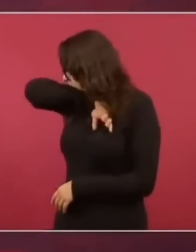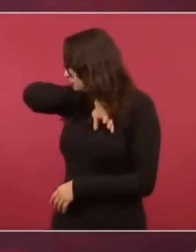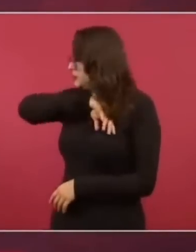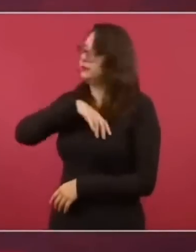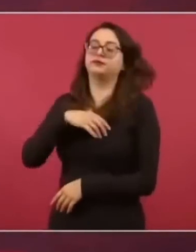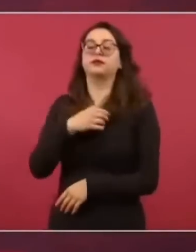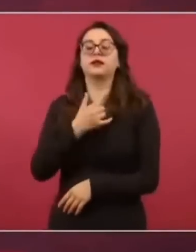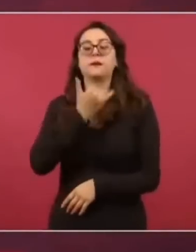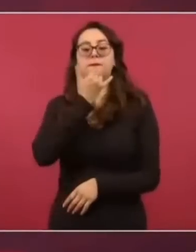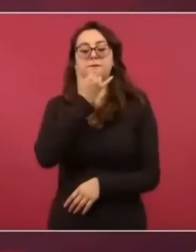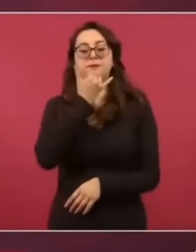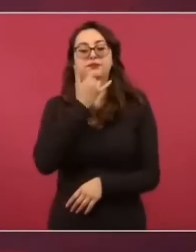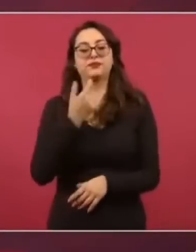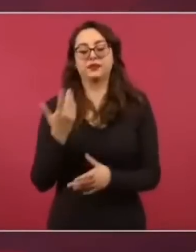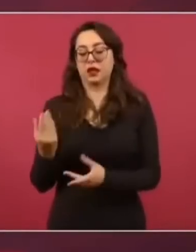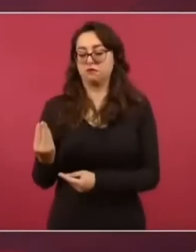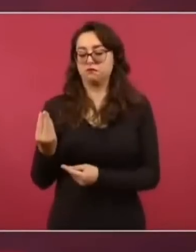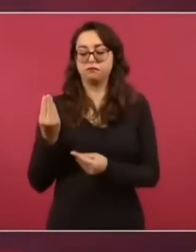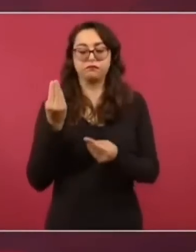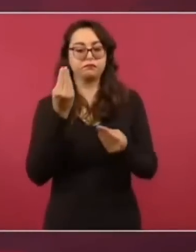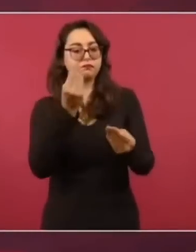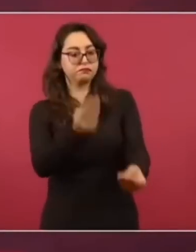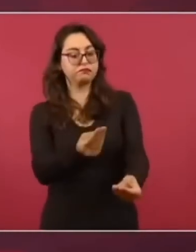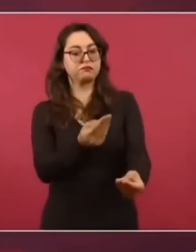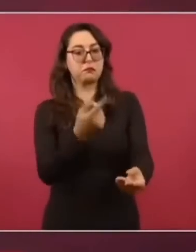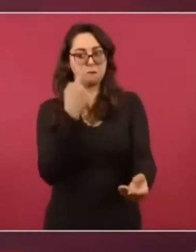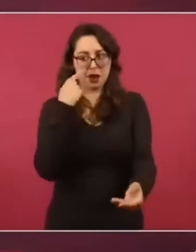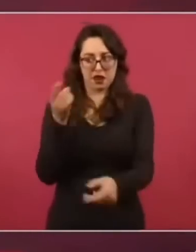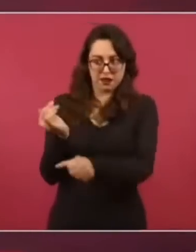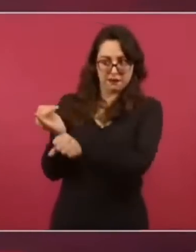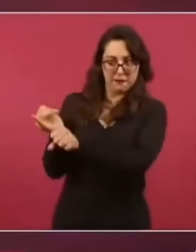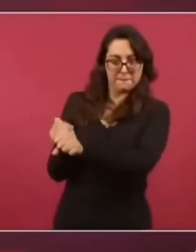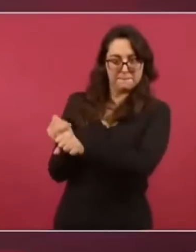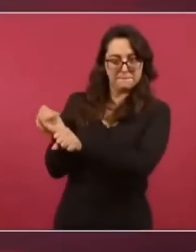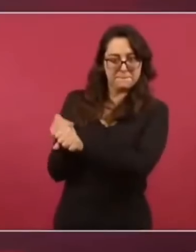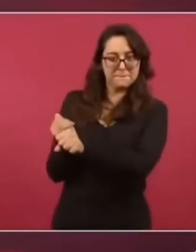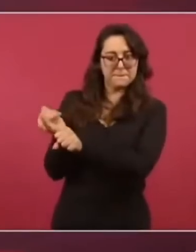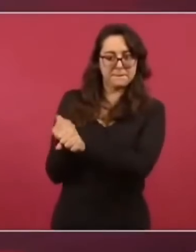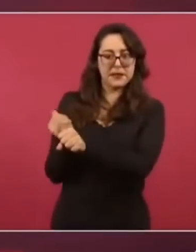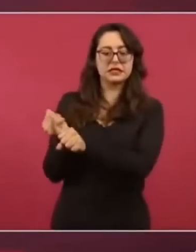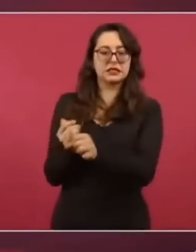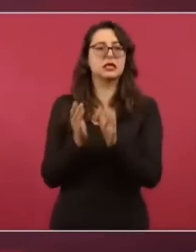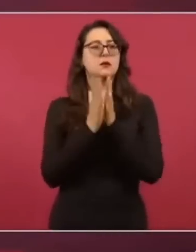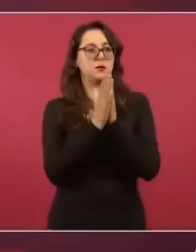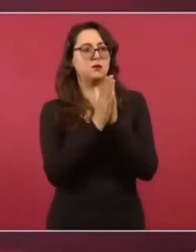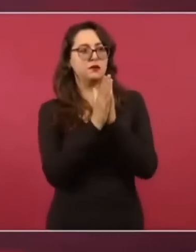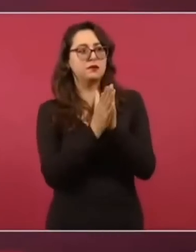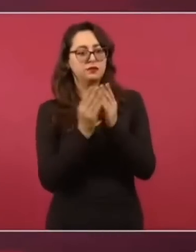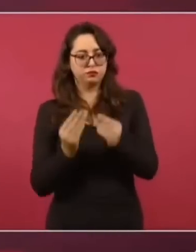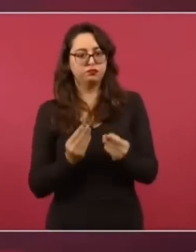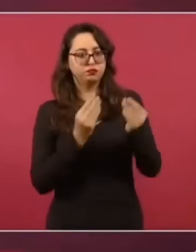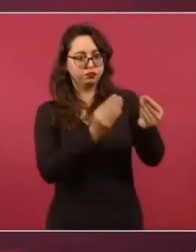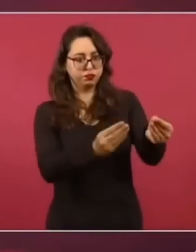¿Por qué teníamos esos papeles? Porque unos vecinos